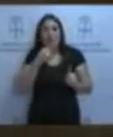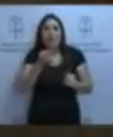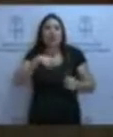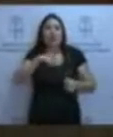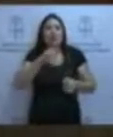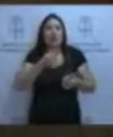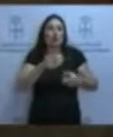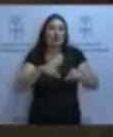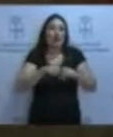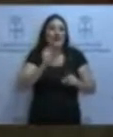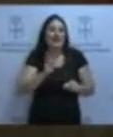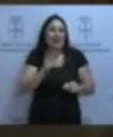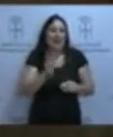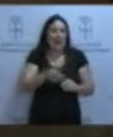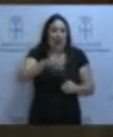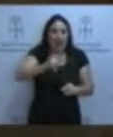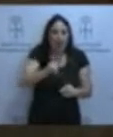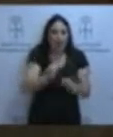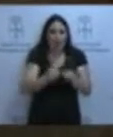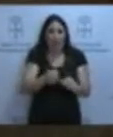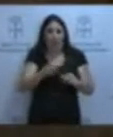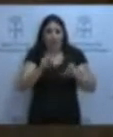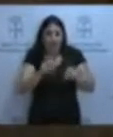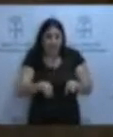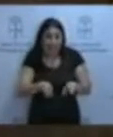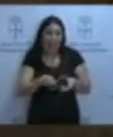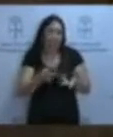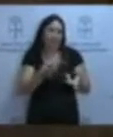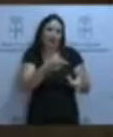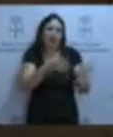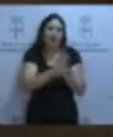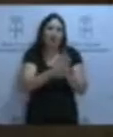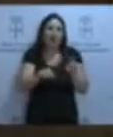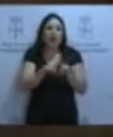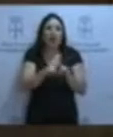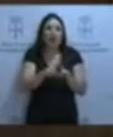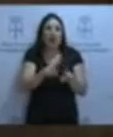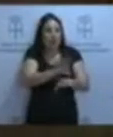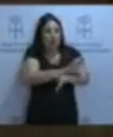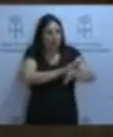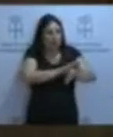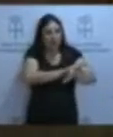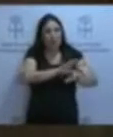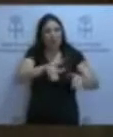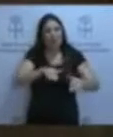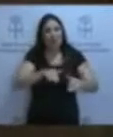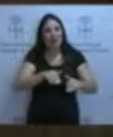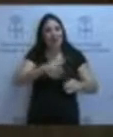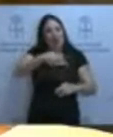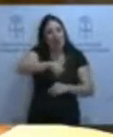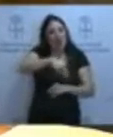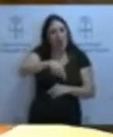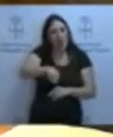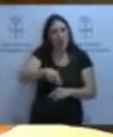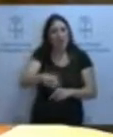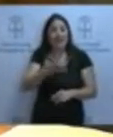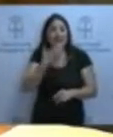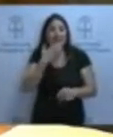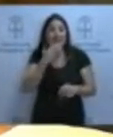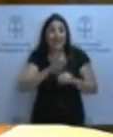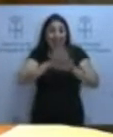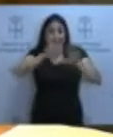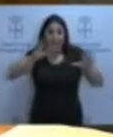juicio. En la práctica, eso son actitudes de consejero que echa basura cuando le preguntan y le ponen evidencia sobre la mesa, porque